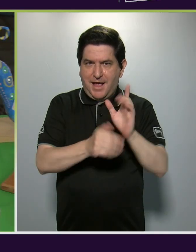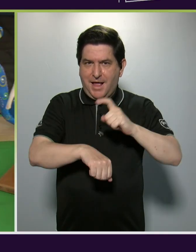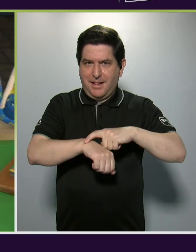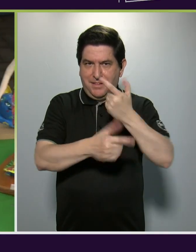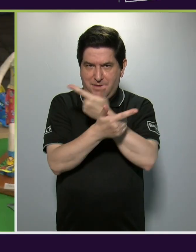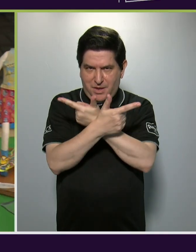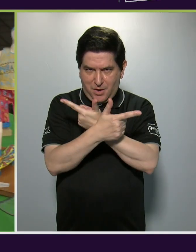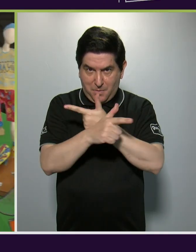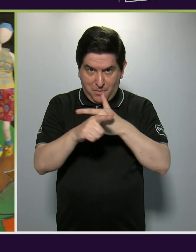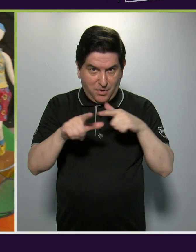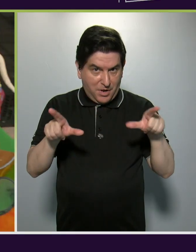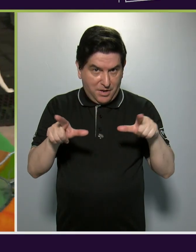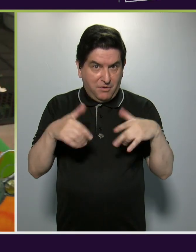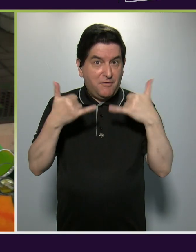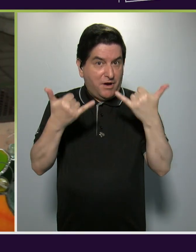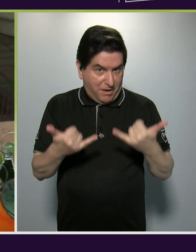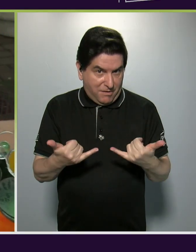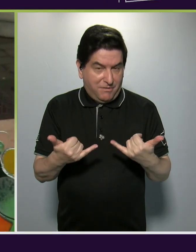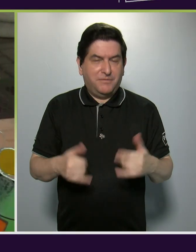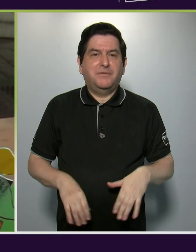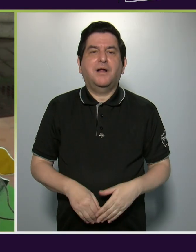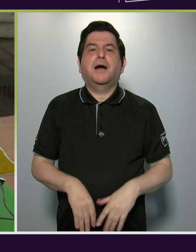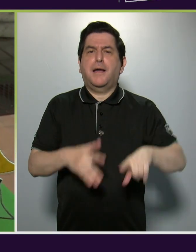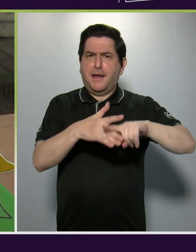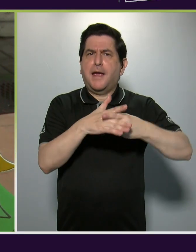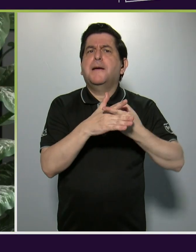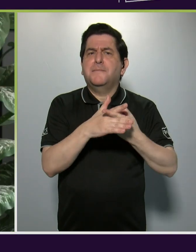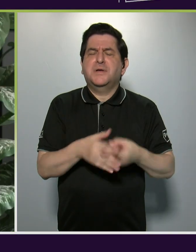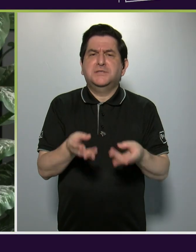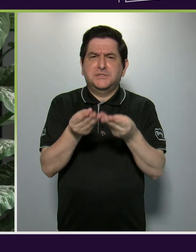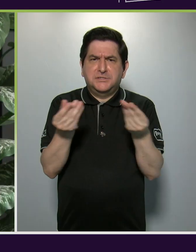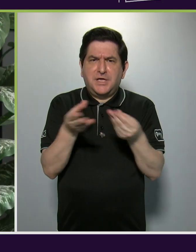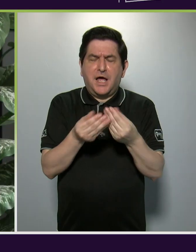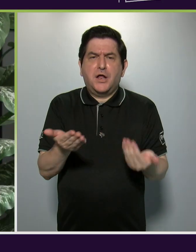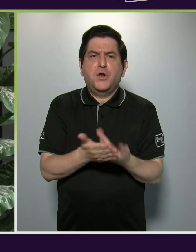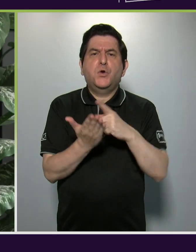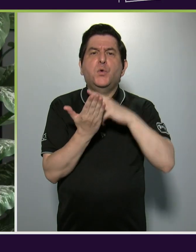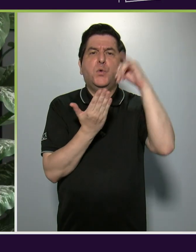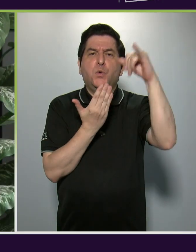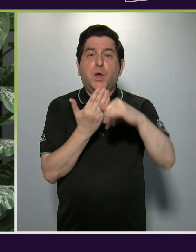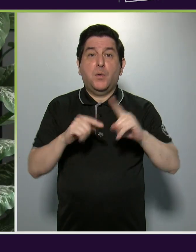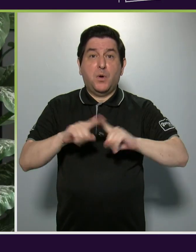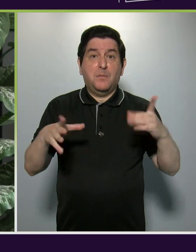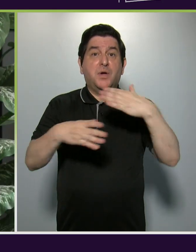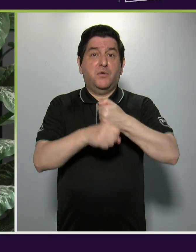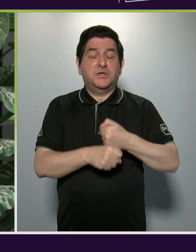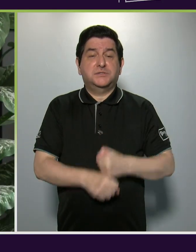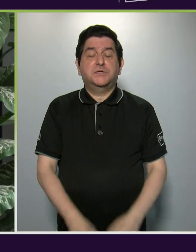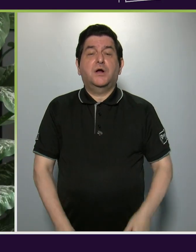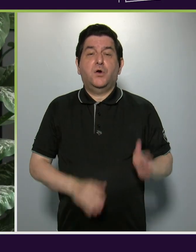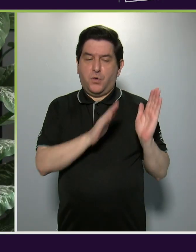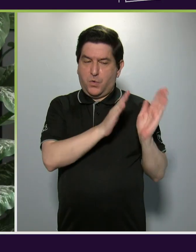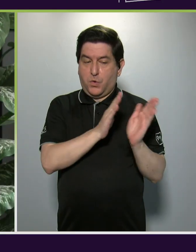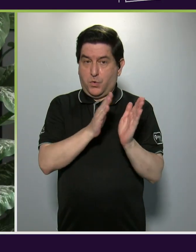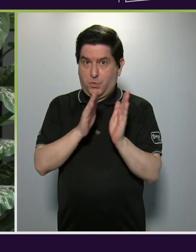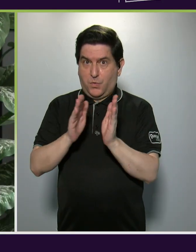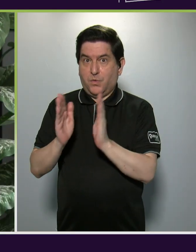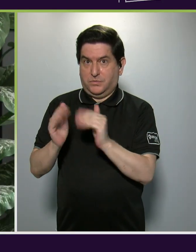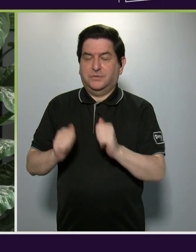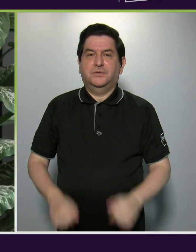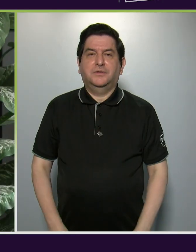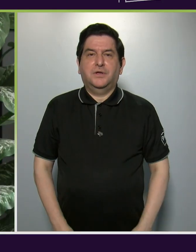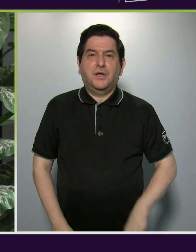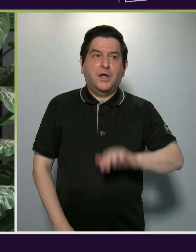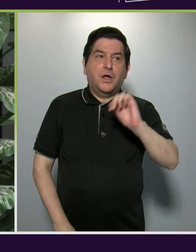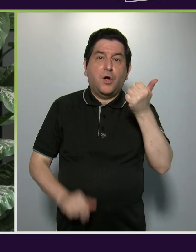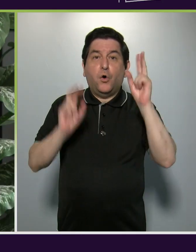tiempo ocioso para empezar a generar un nuevo proyecto, pero hay que hacerlo de manera ordenada también. Otro